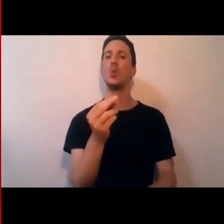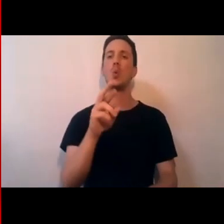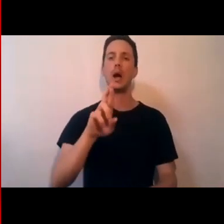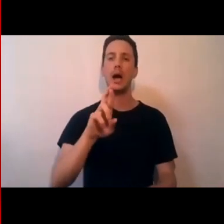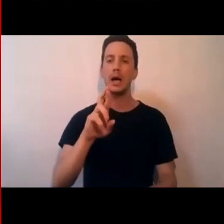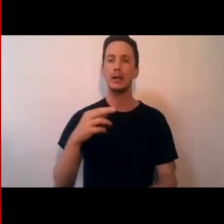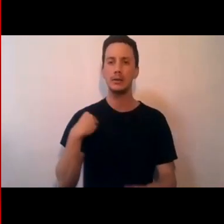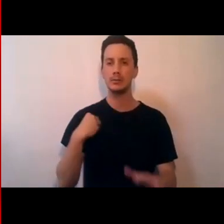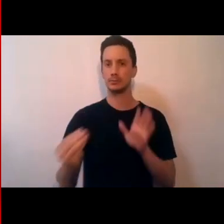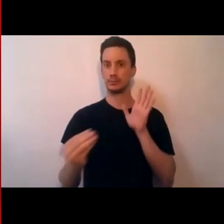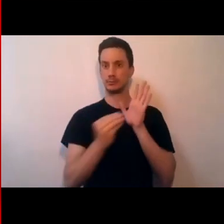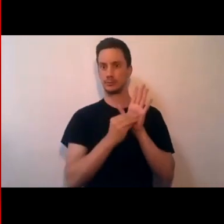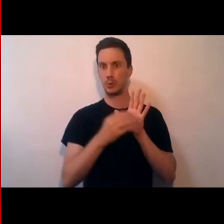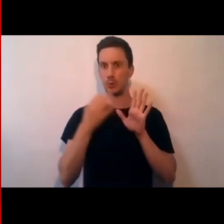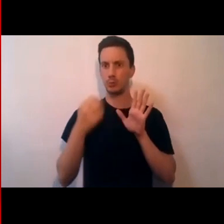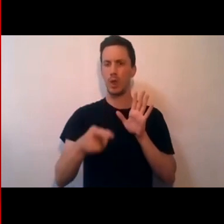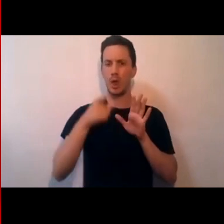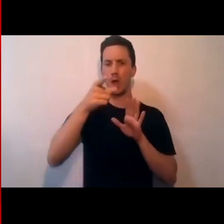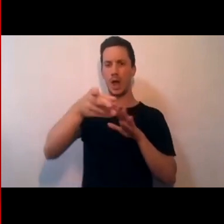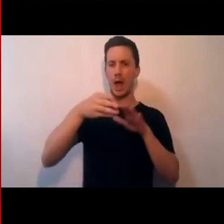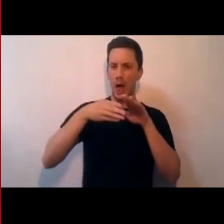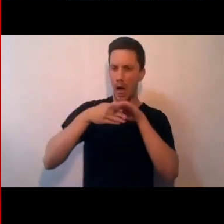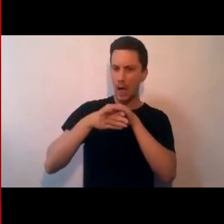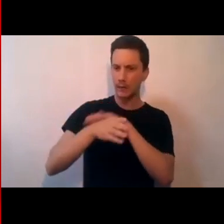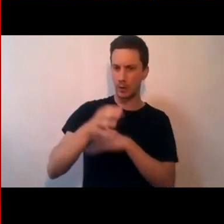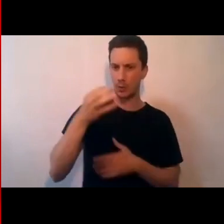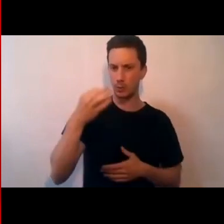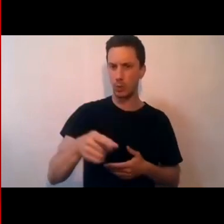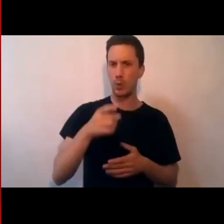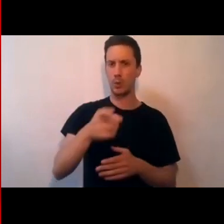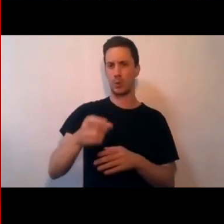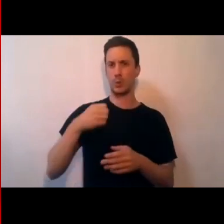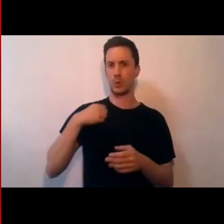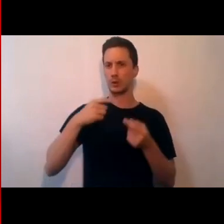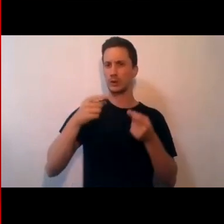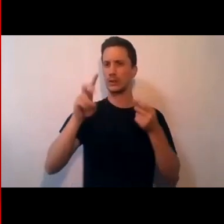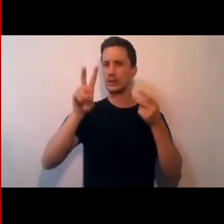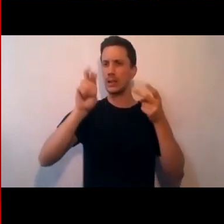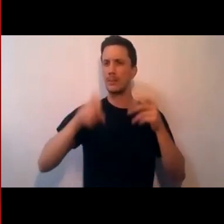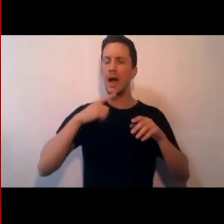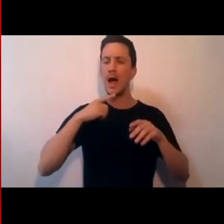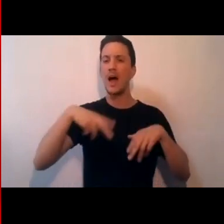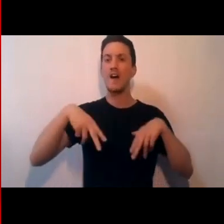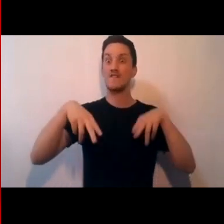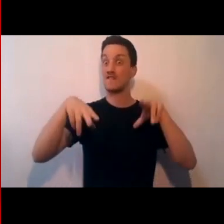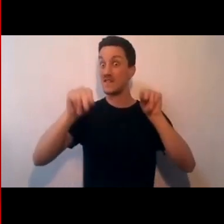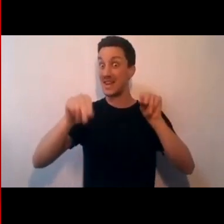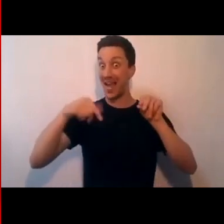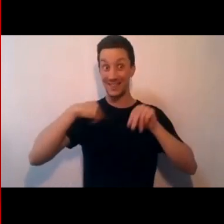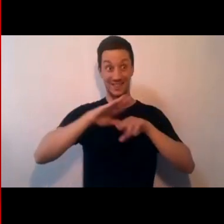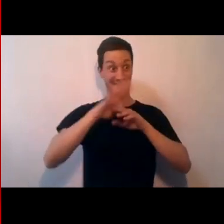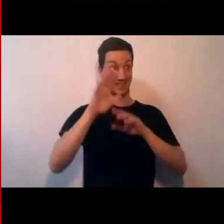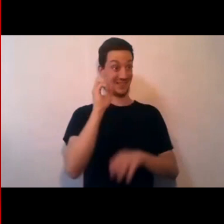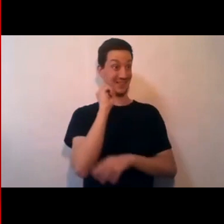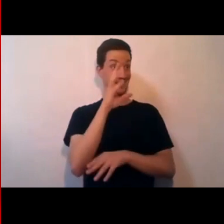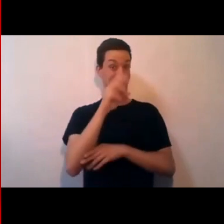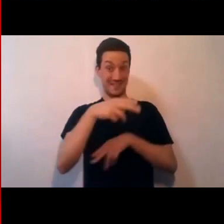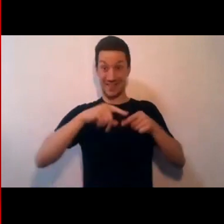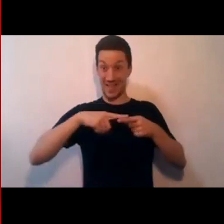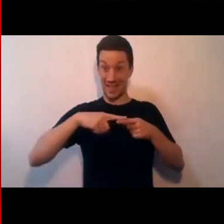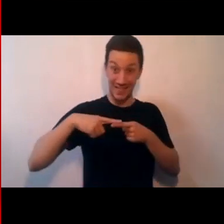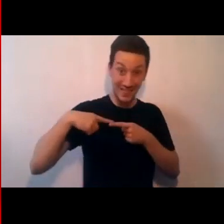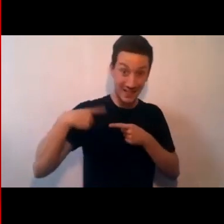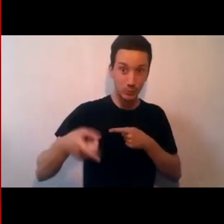más, podéis acceder a la encuesta de Faros, ¿vale? Podéis hacerlo al final de la ponencia. Yo compartiré también por el